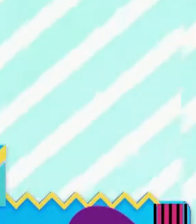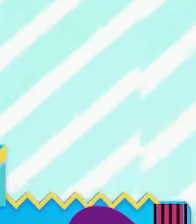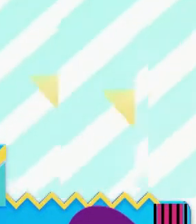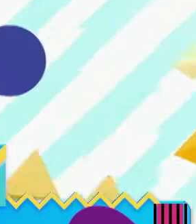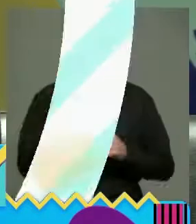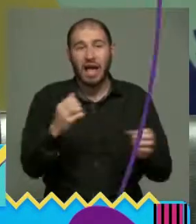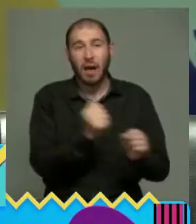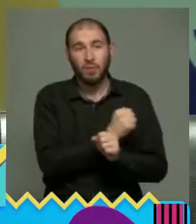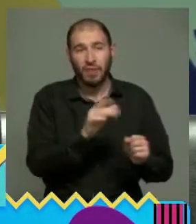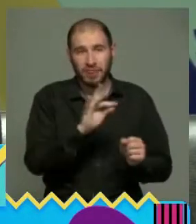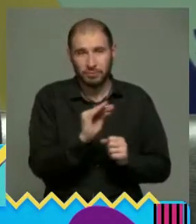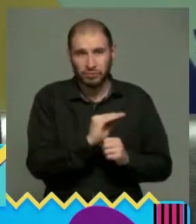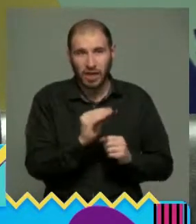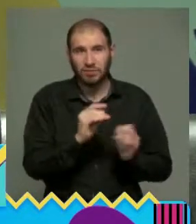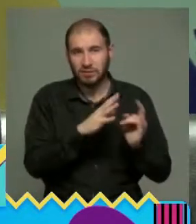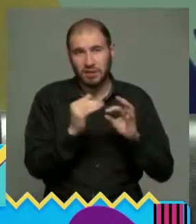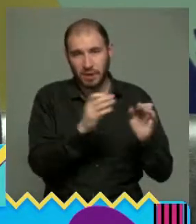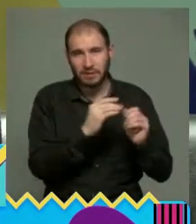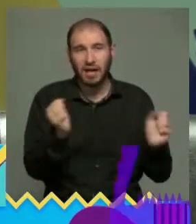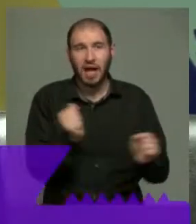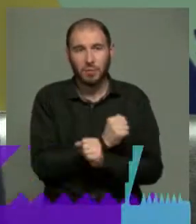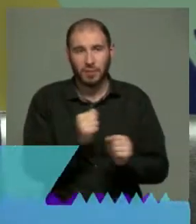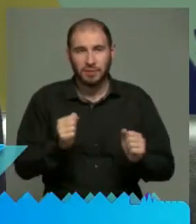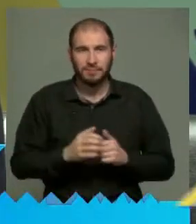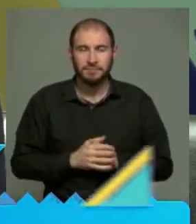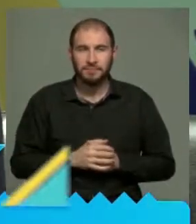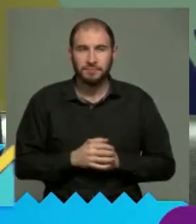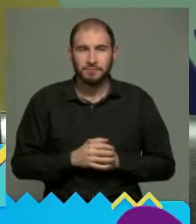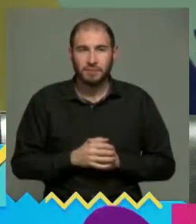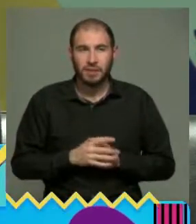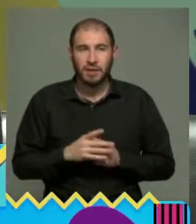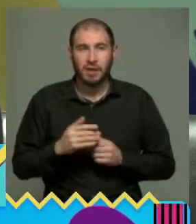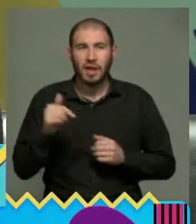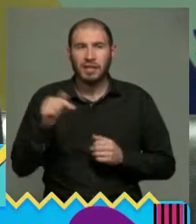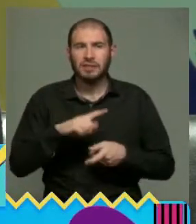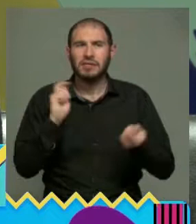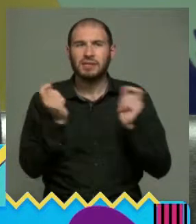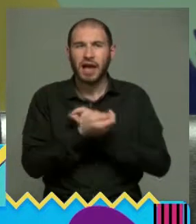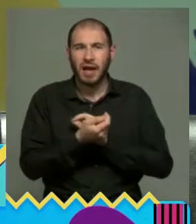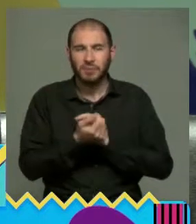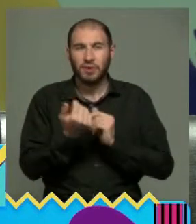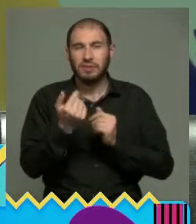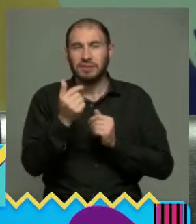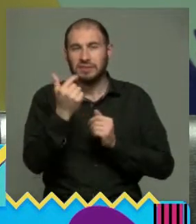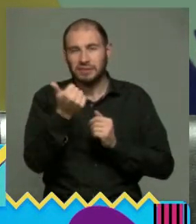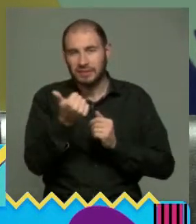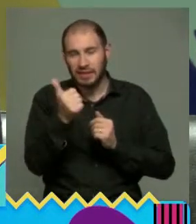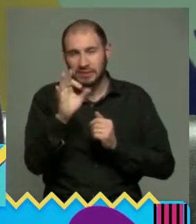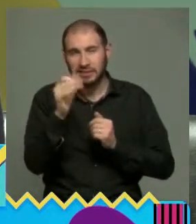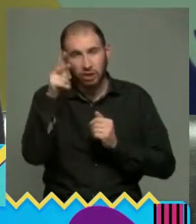media sanción para que sea tratada y aprobada. Y lo que plantea esta modificación a la 6082